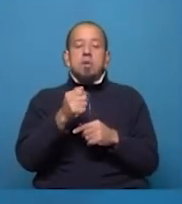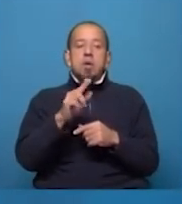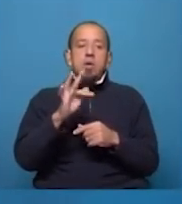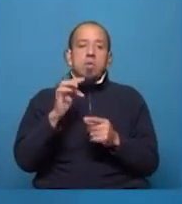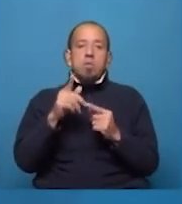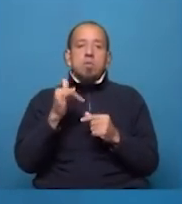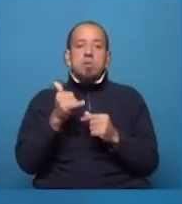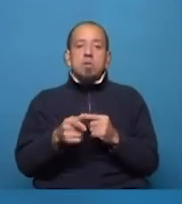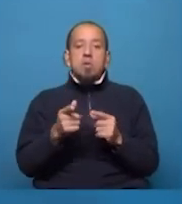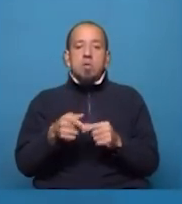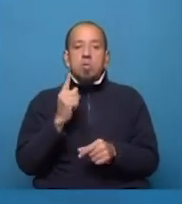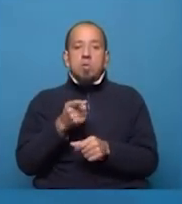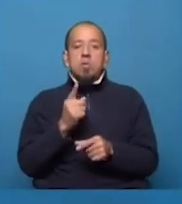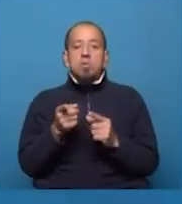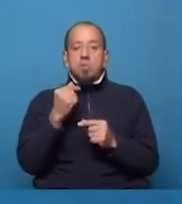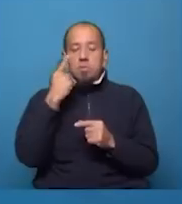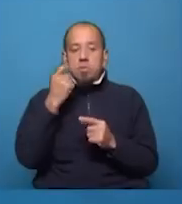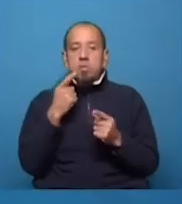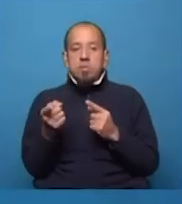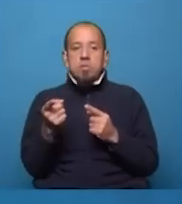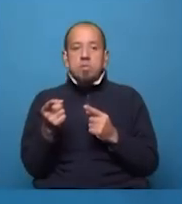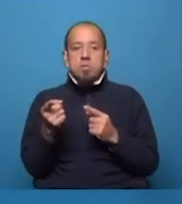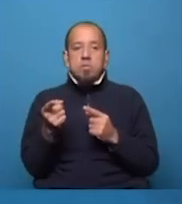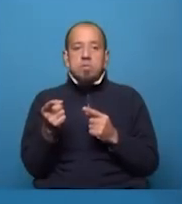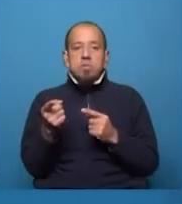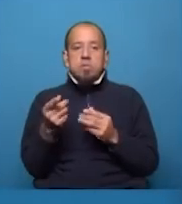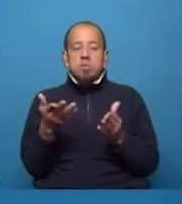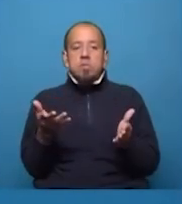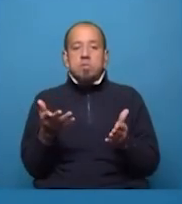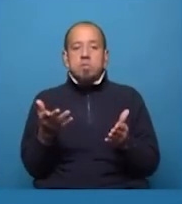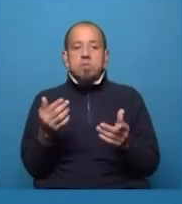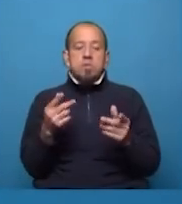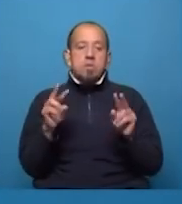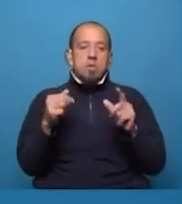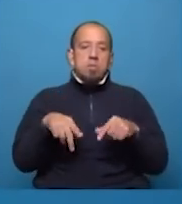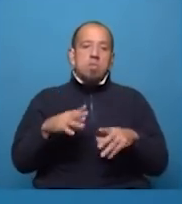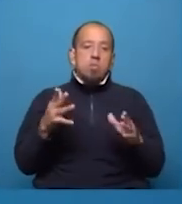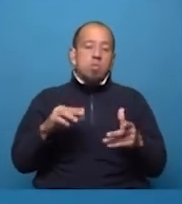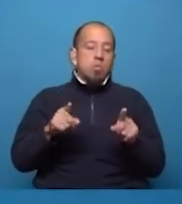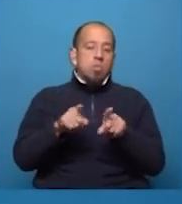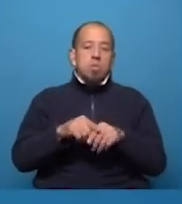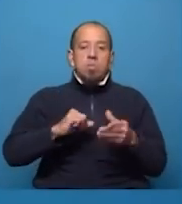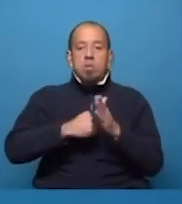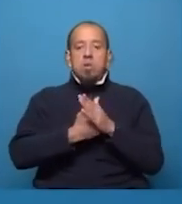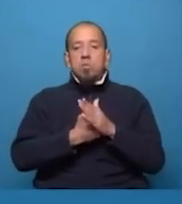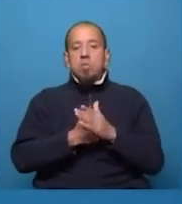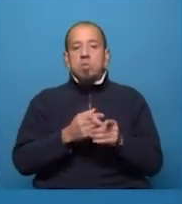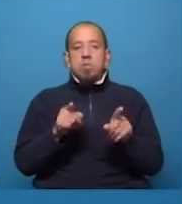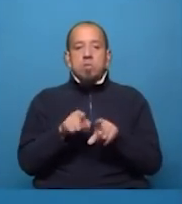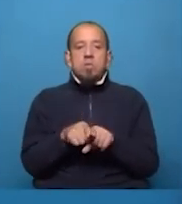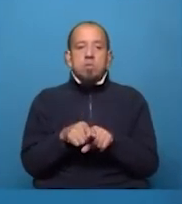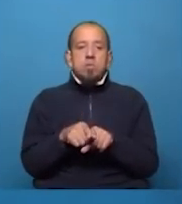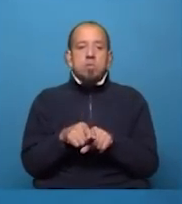serie de obligaciones para prevenir el delito elevado de activos como un banco un banco también